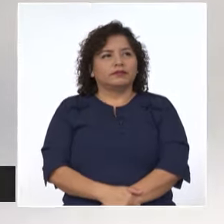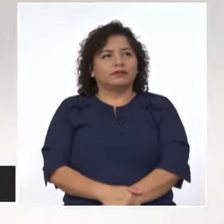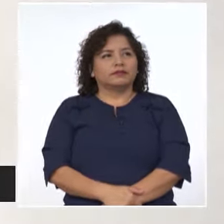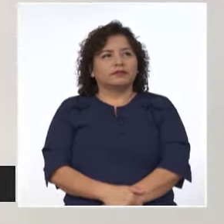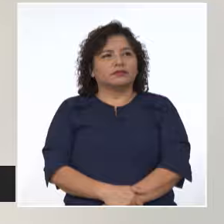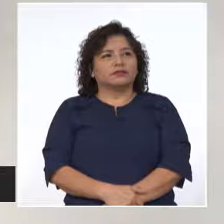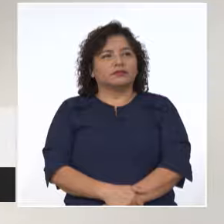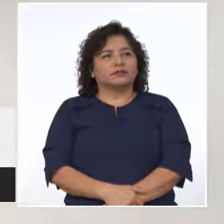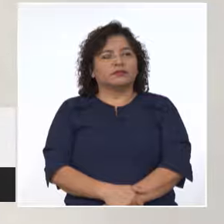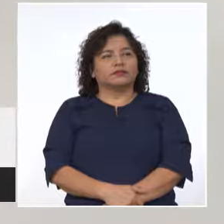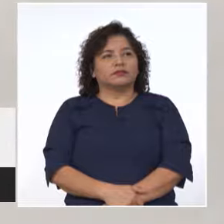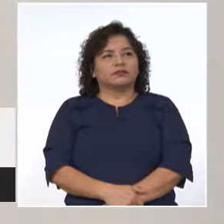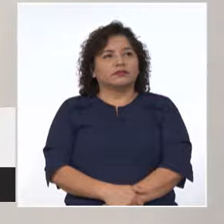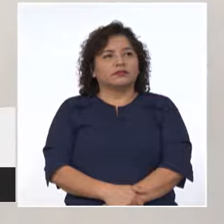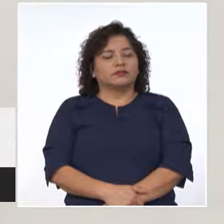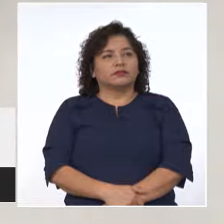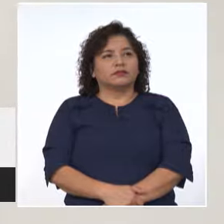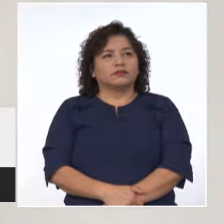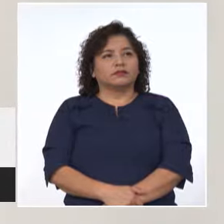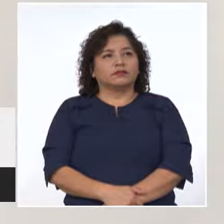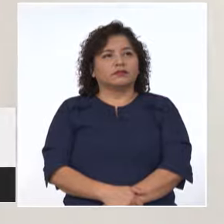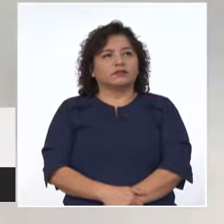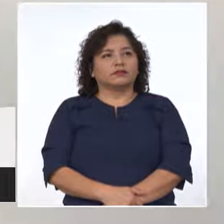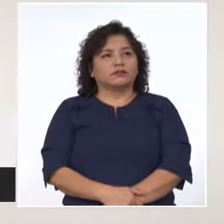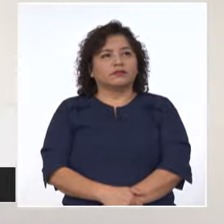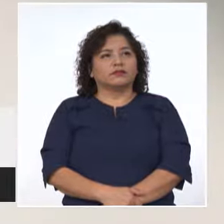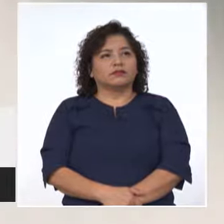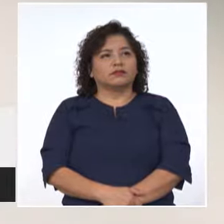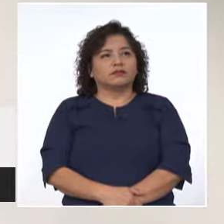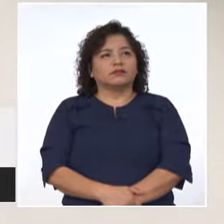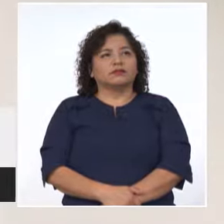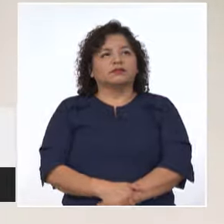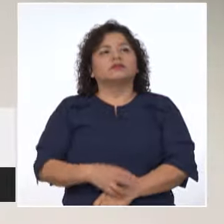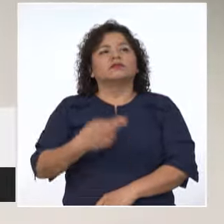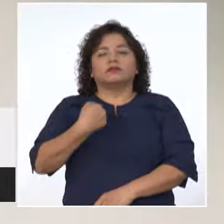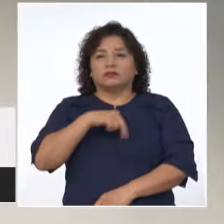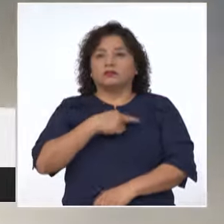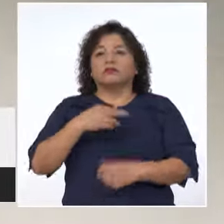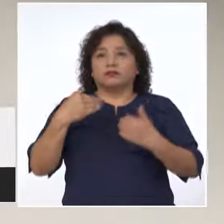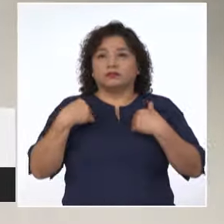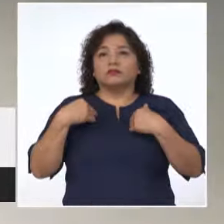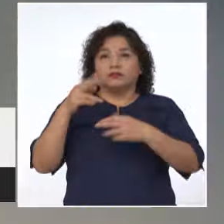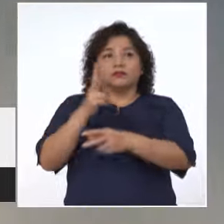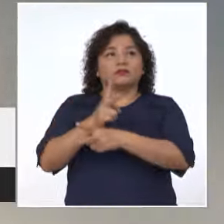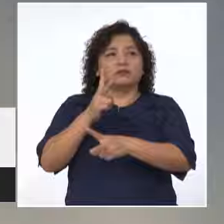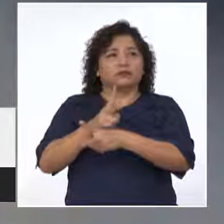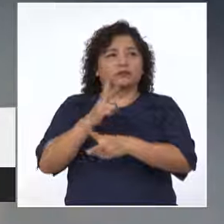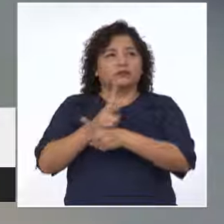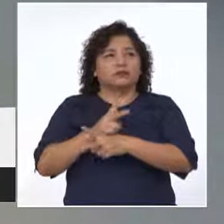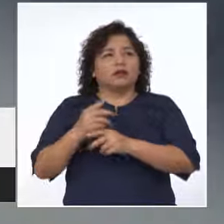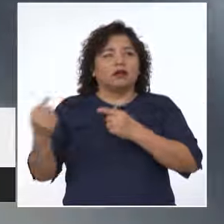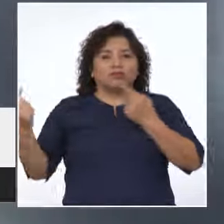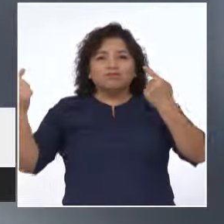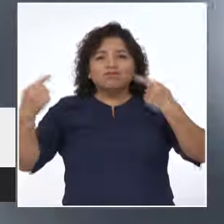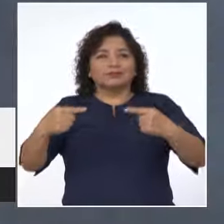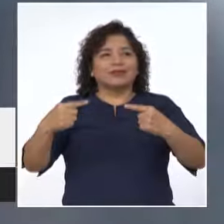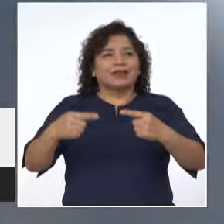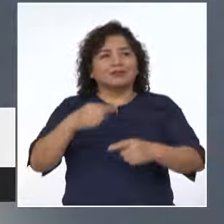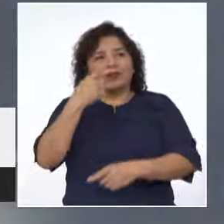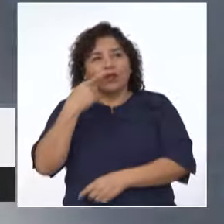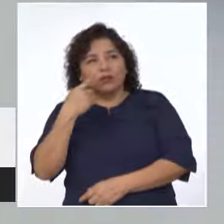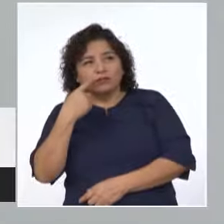Ha sido el seguridad que tenemos contratado en Inspecaden. Se ha enfrentado con unos